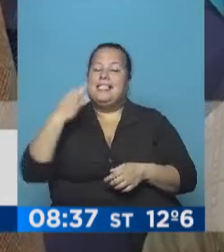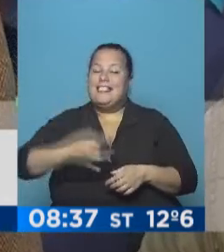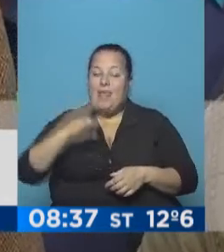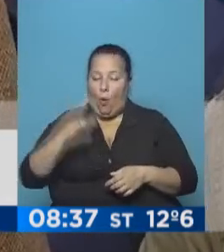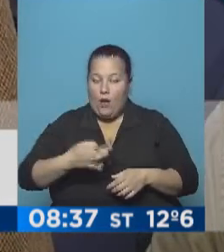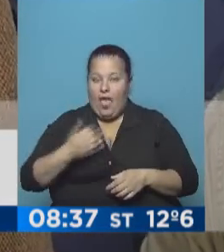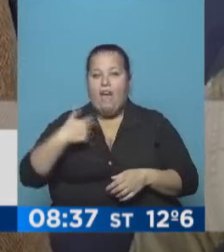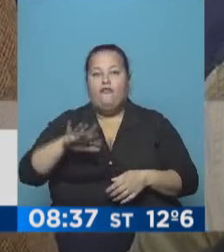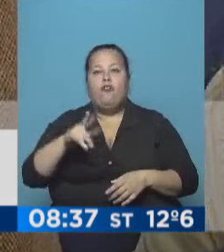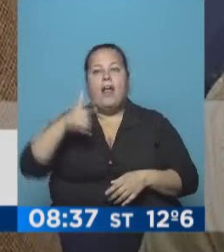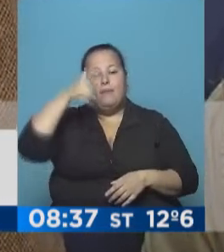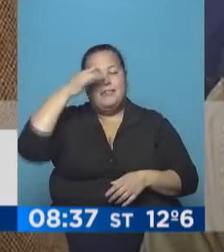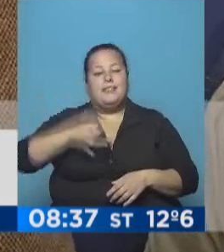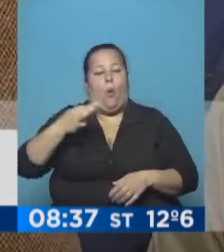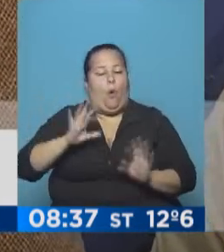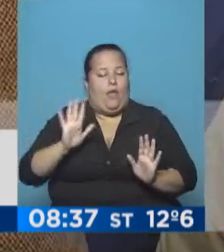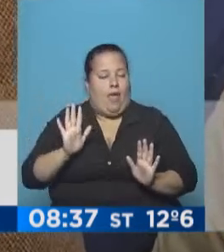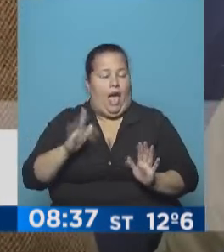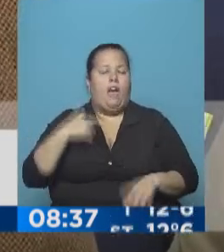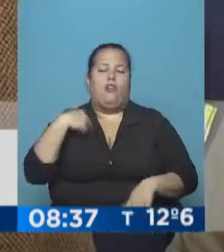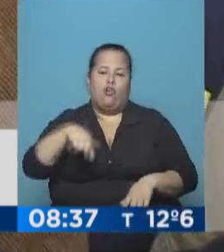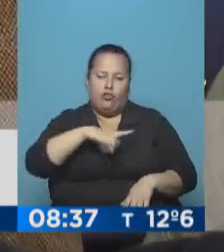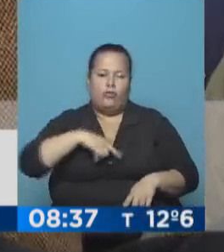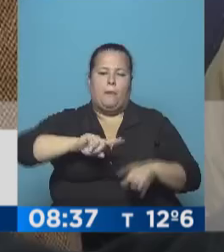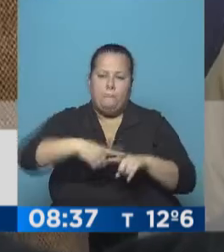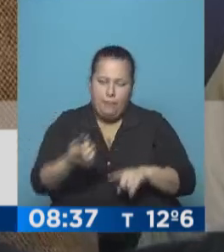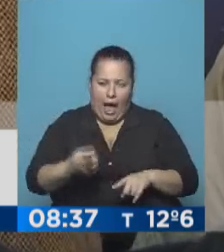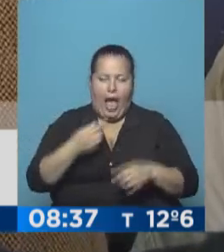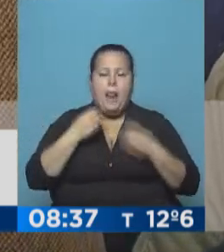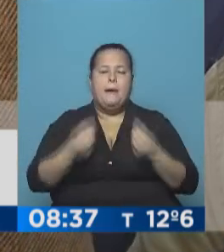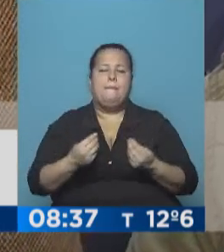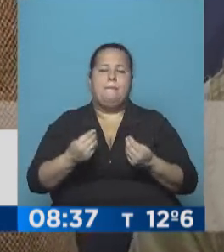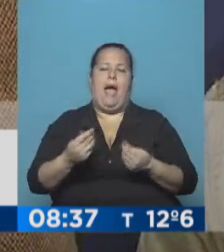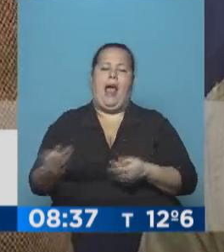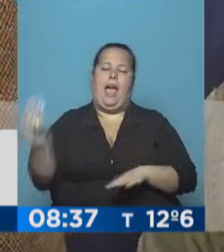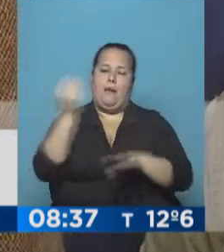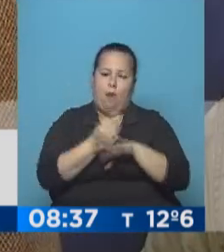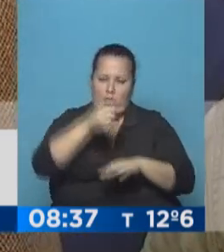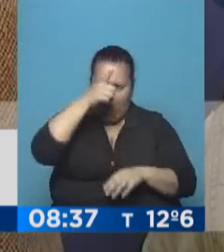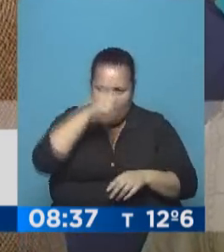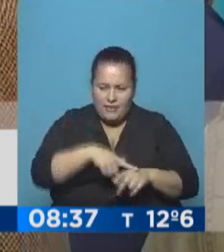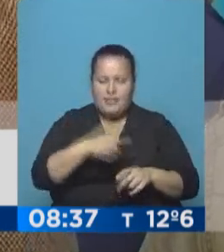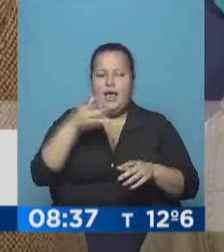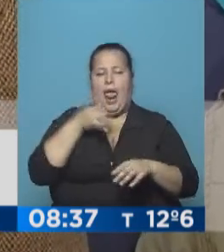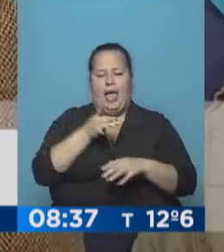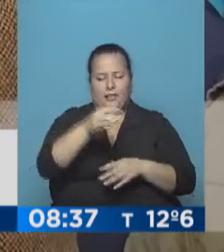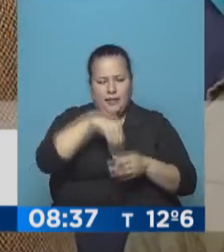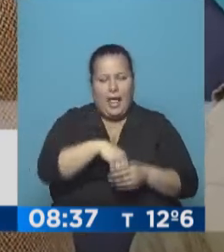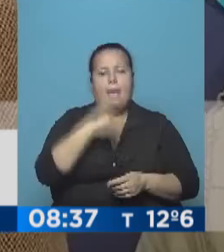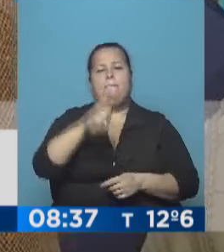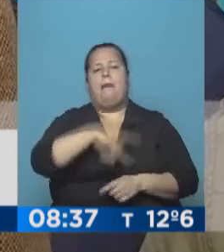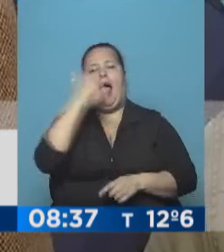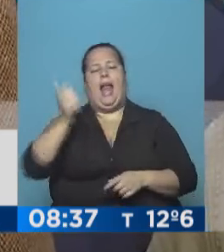la ejercieran las fuerzas de seguridad. Hemos hecho medidas de fuerza justamente para que hubiese policías en las formaciones, para que